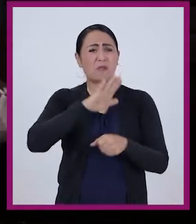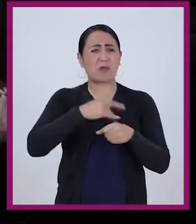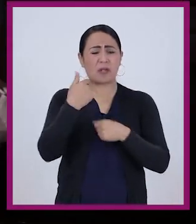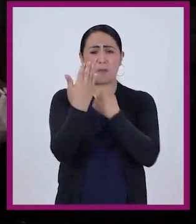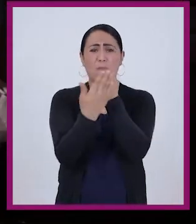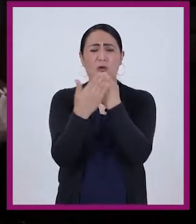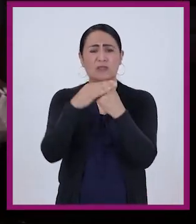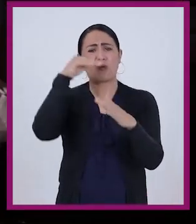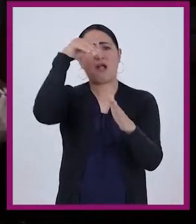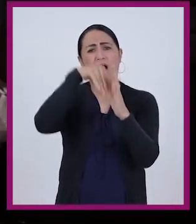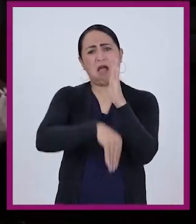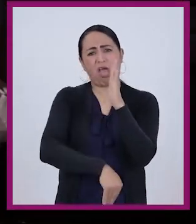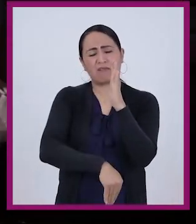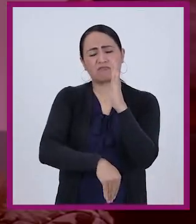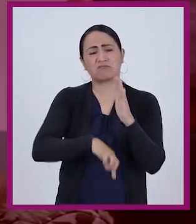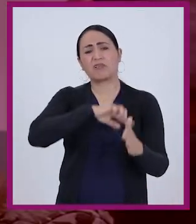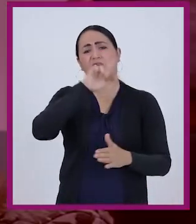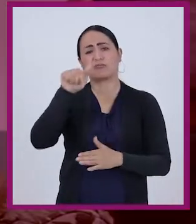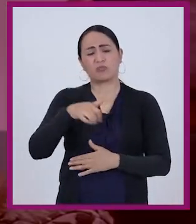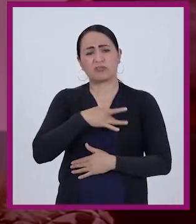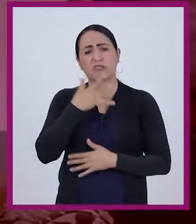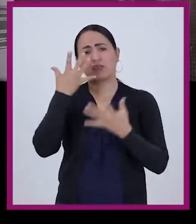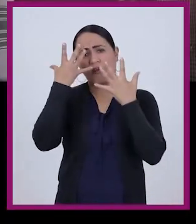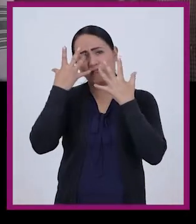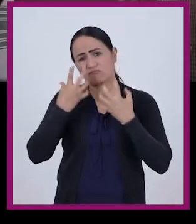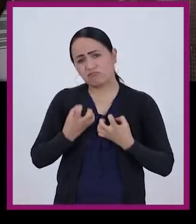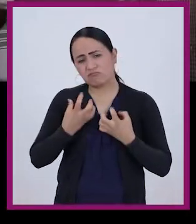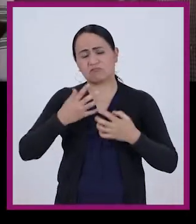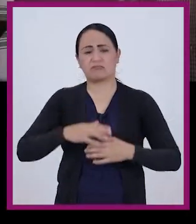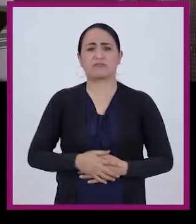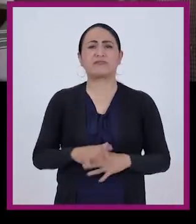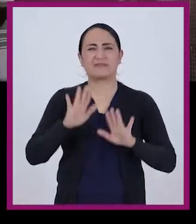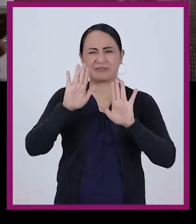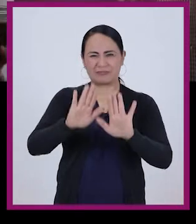así, vamos a terminar todos reprobados y devastados.